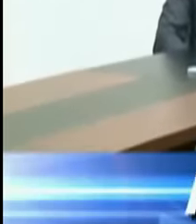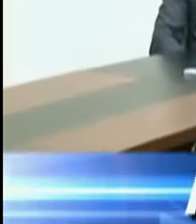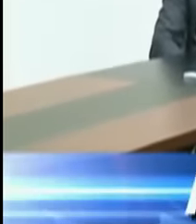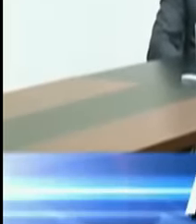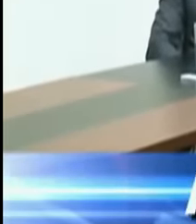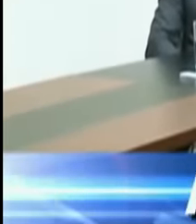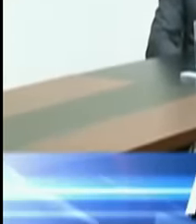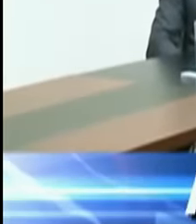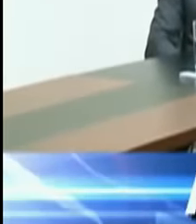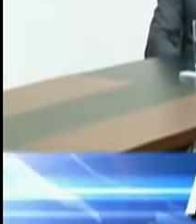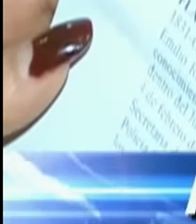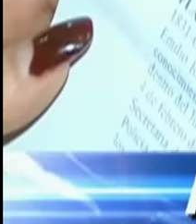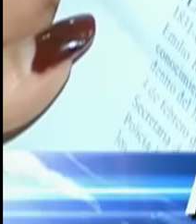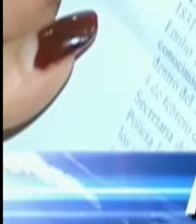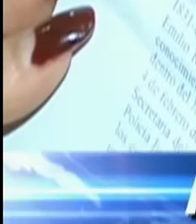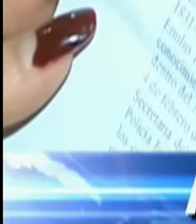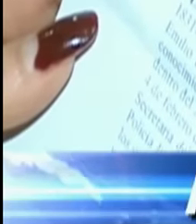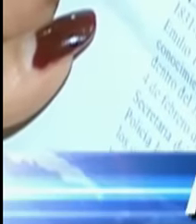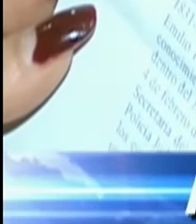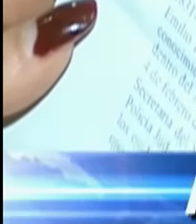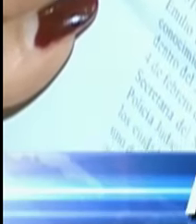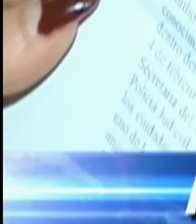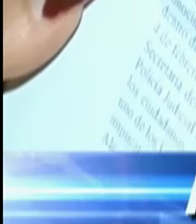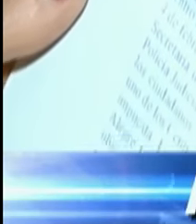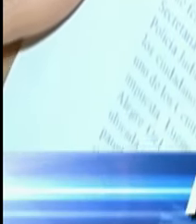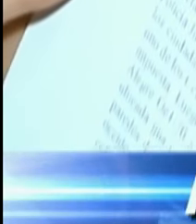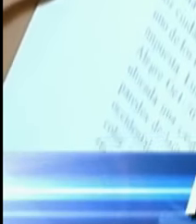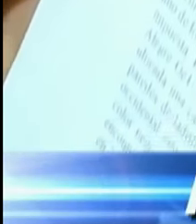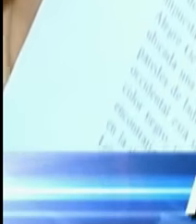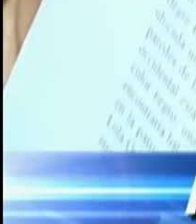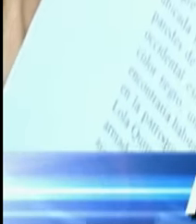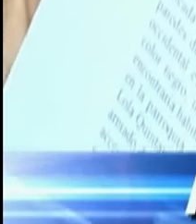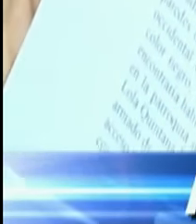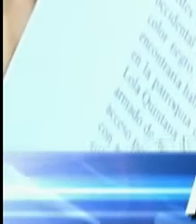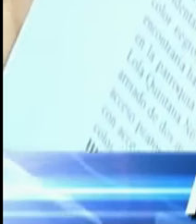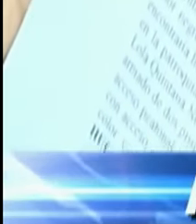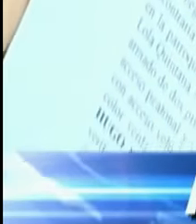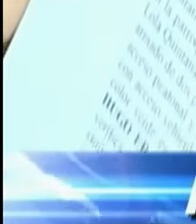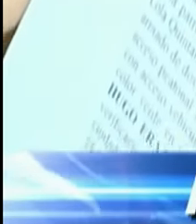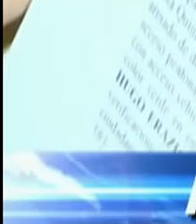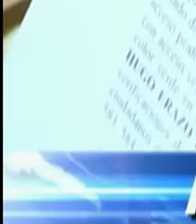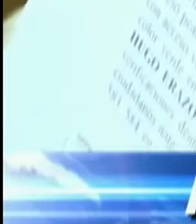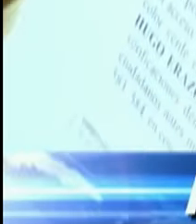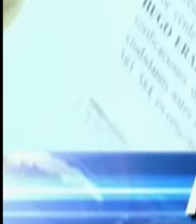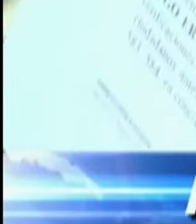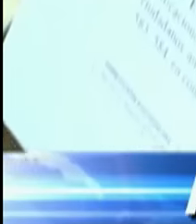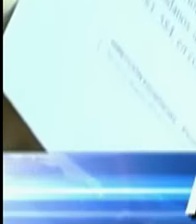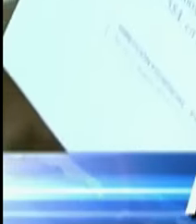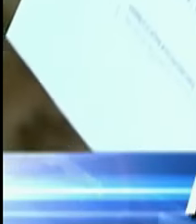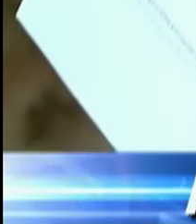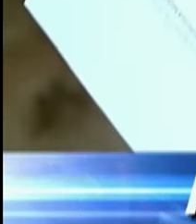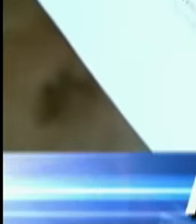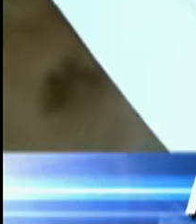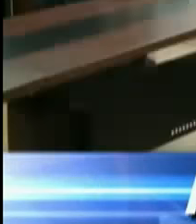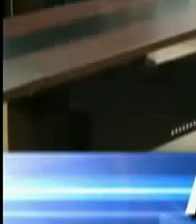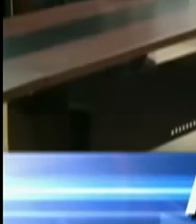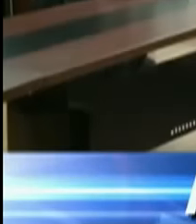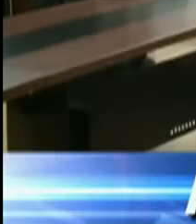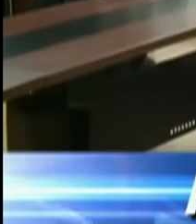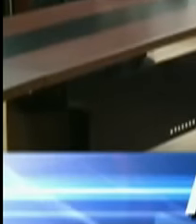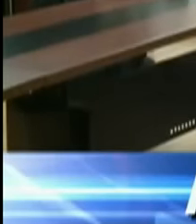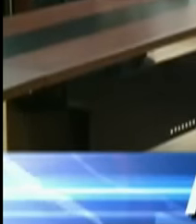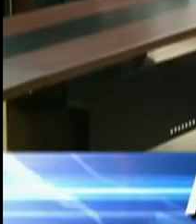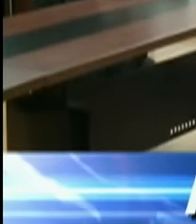Vicealcalde de Quito, Eduardo del Pozo, acudirá a organismos internacionales para apelar la sentencia en